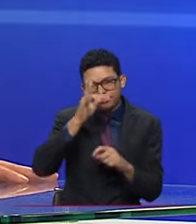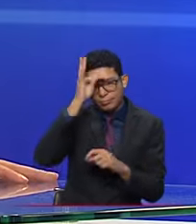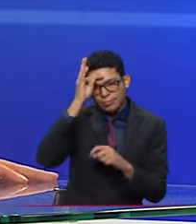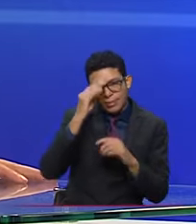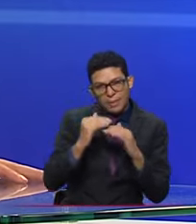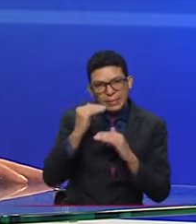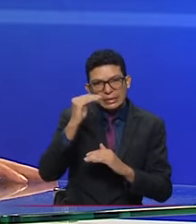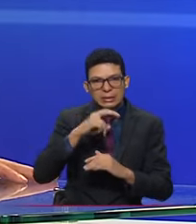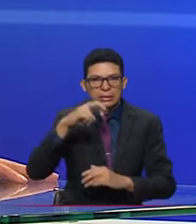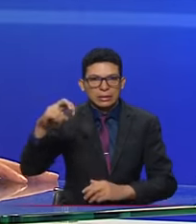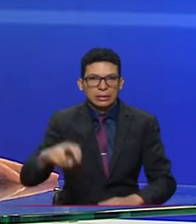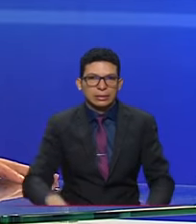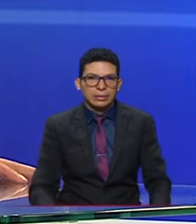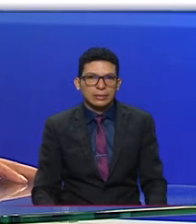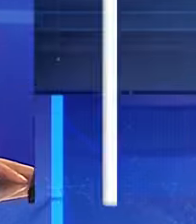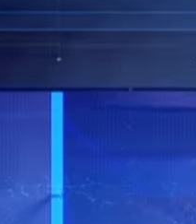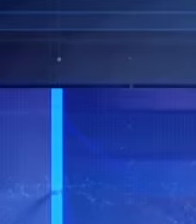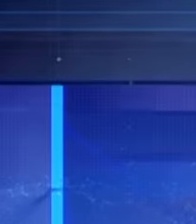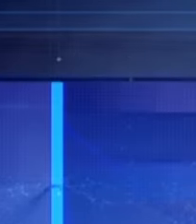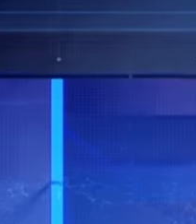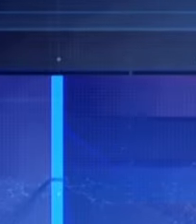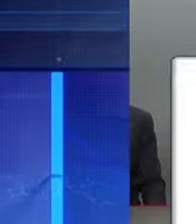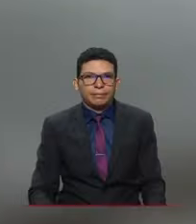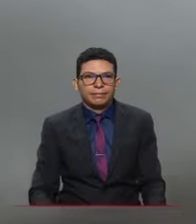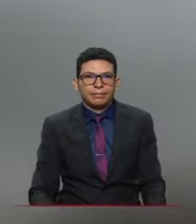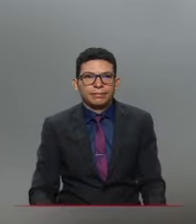de mayor complejidad.